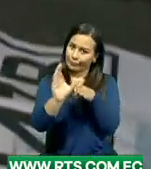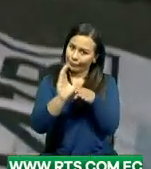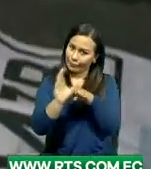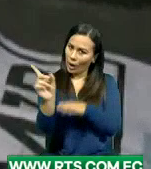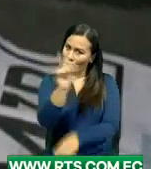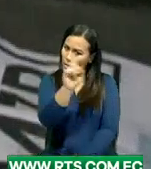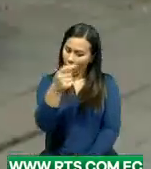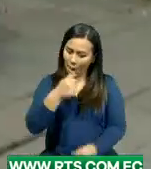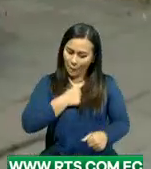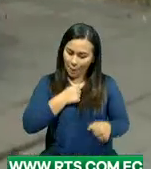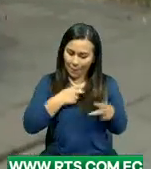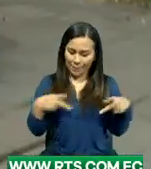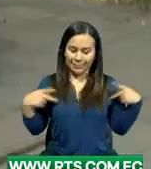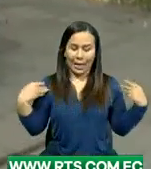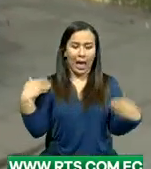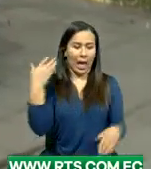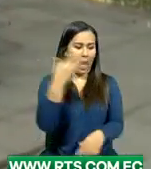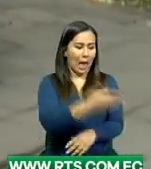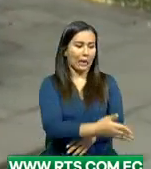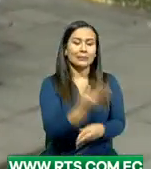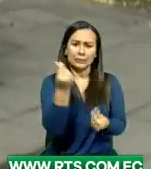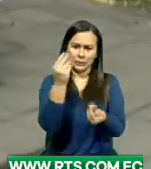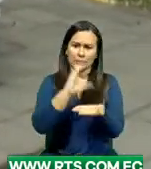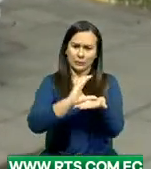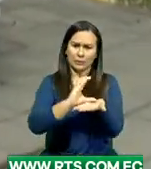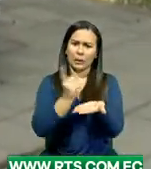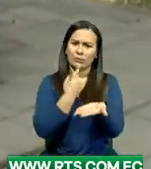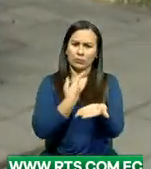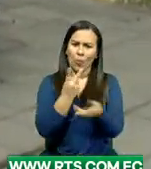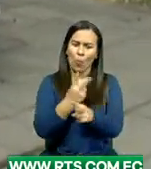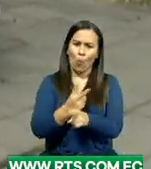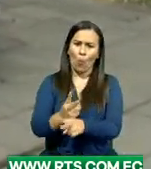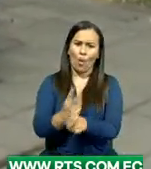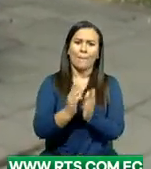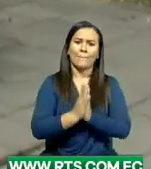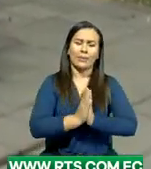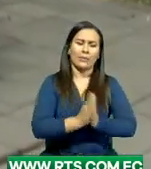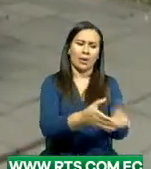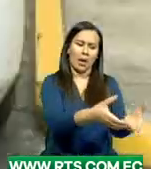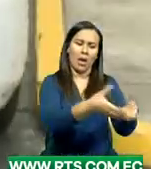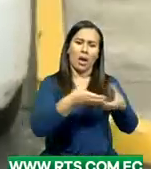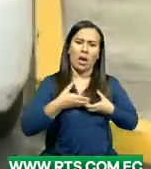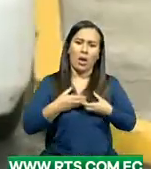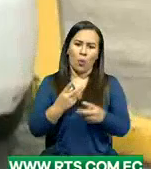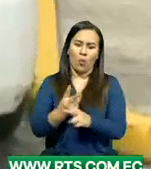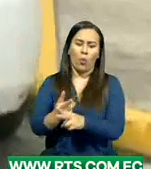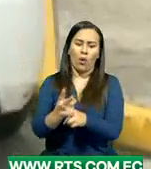su vida si va a movilizar sumas altas de dinero. Pida custodia de valores, un